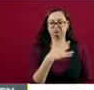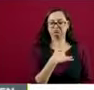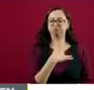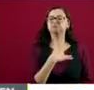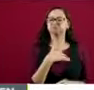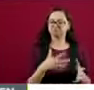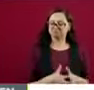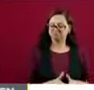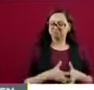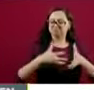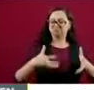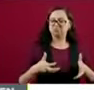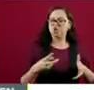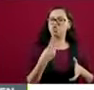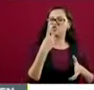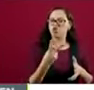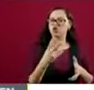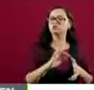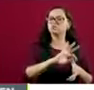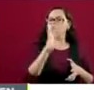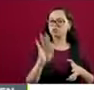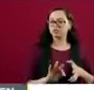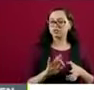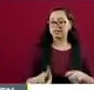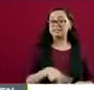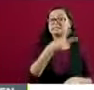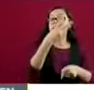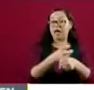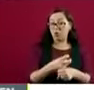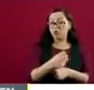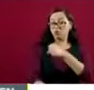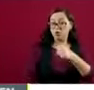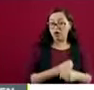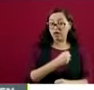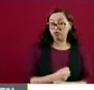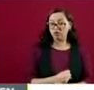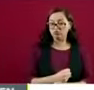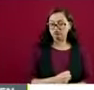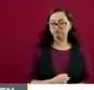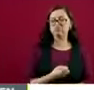2%. Y el año próximo vamos a crecer ya 3%.